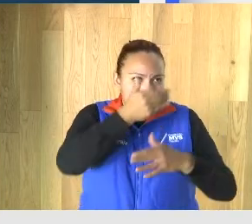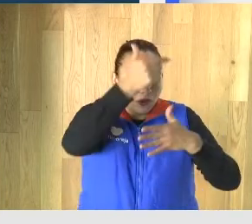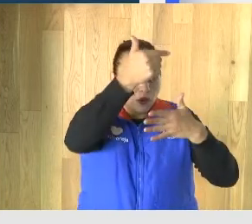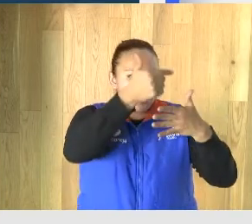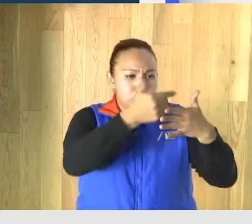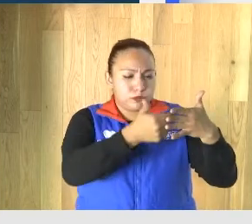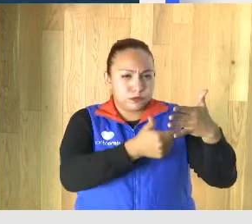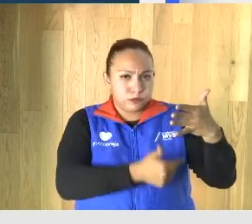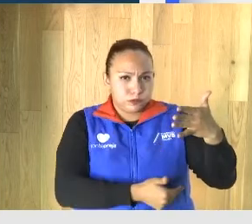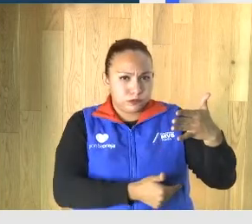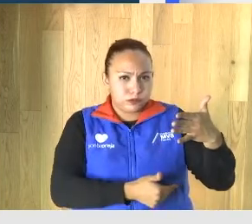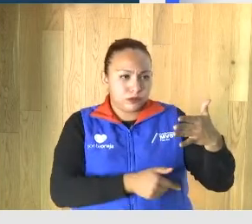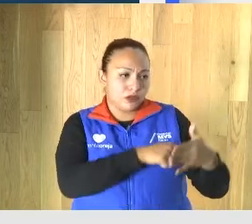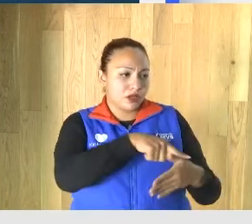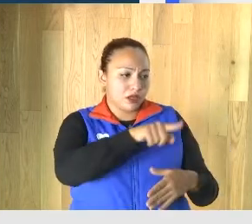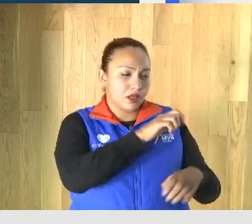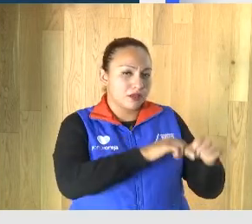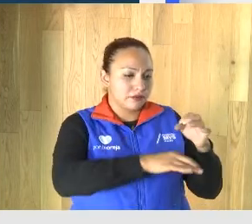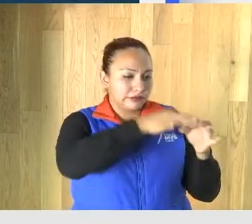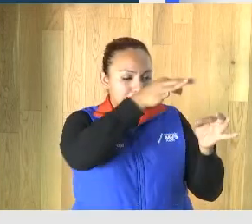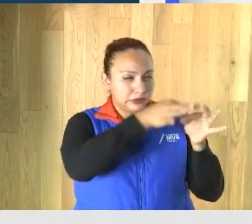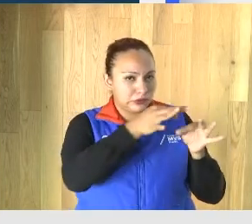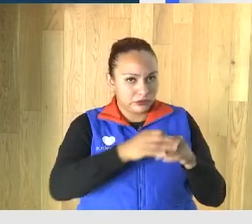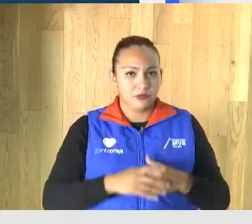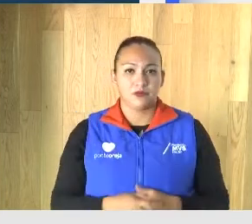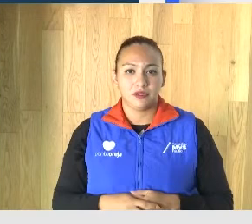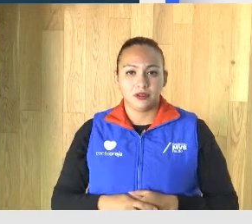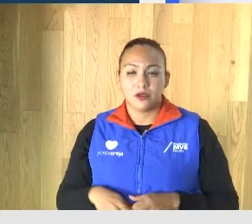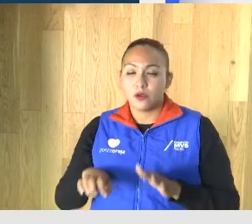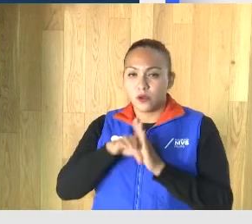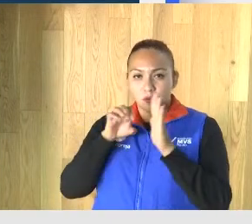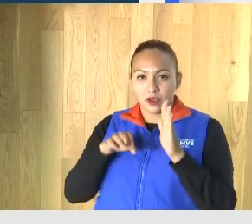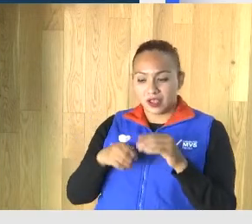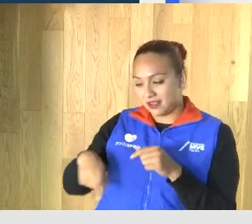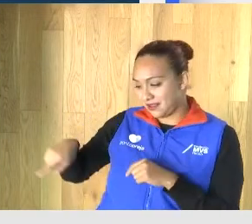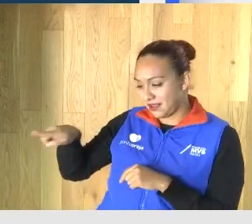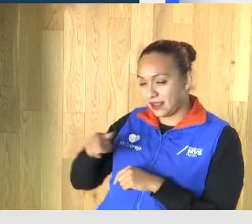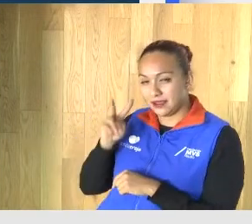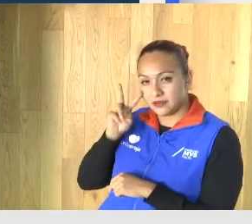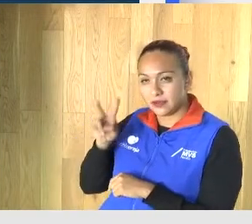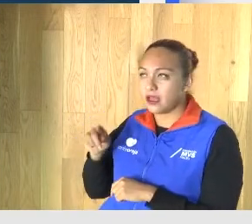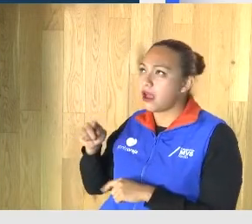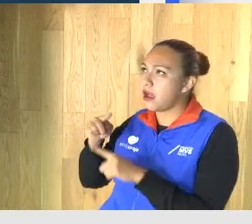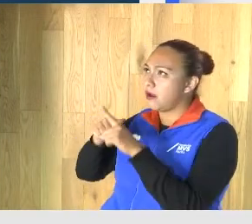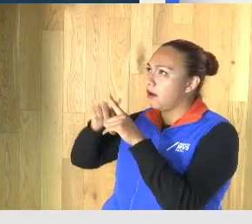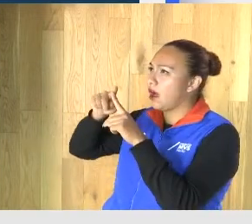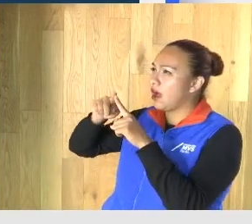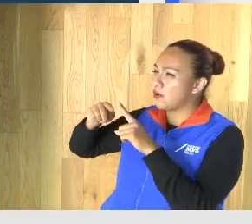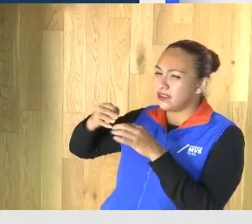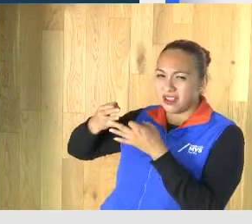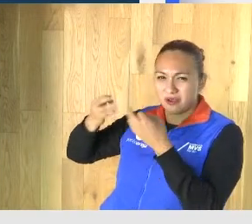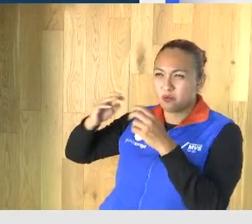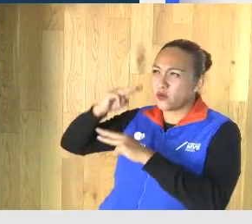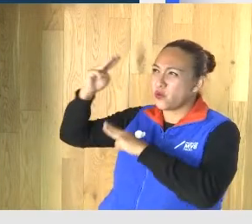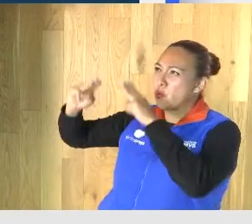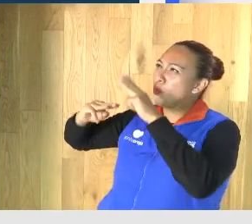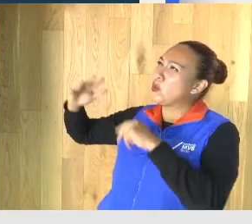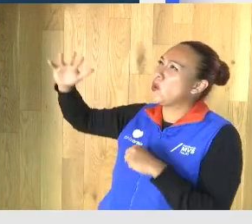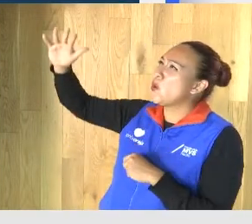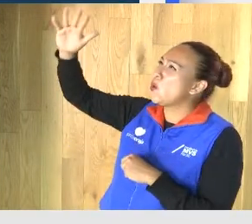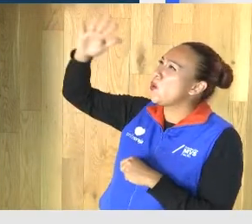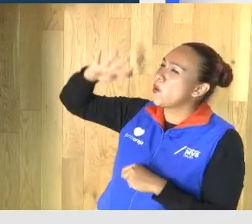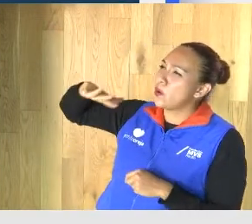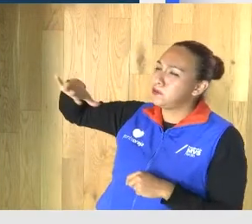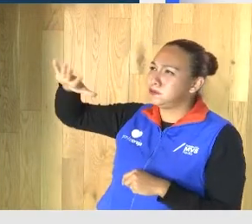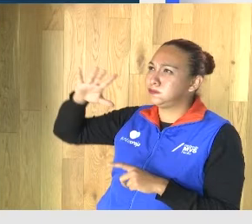materia ESG, ¿no? Que, por supuesto, la dimensión climática se ha convertido en el máximo común divisor de todas ellas, y las áreas